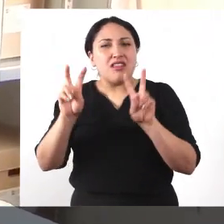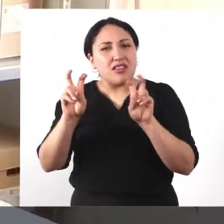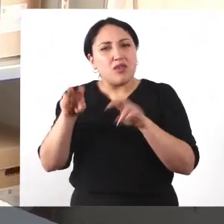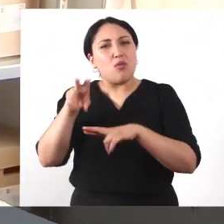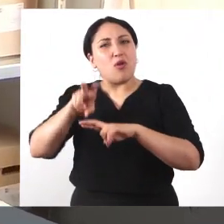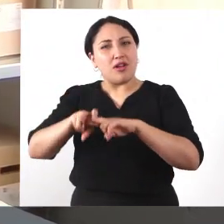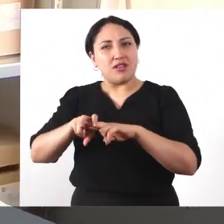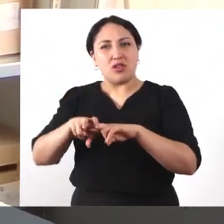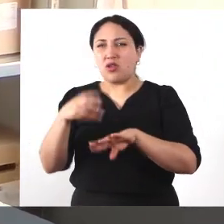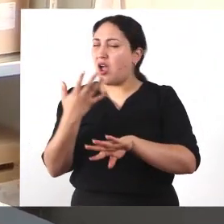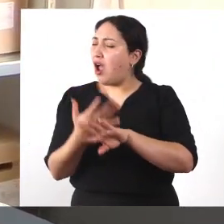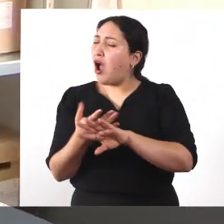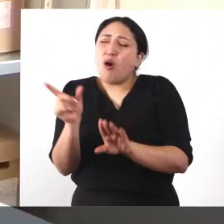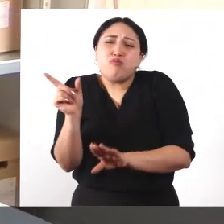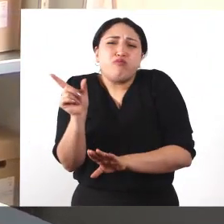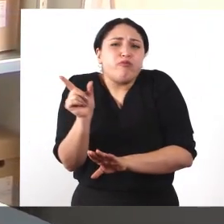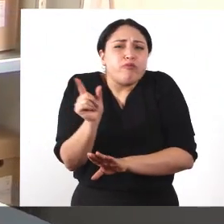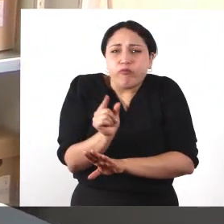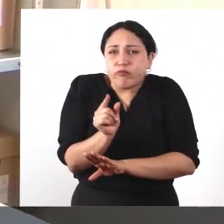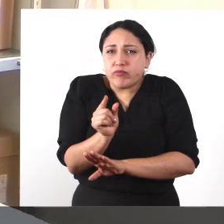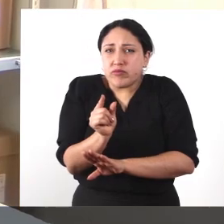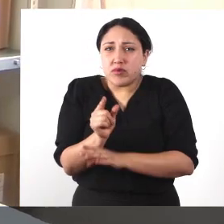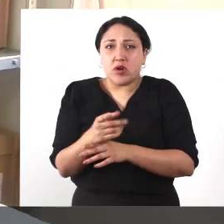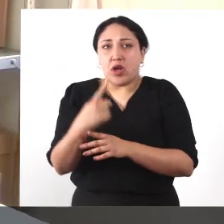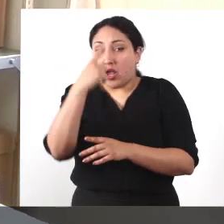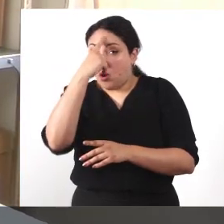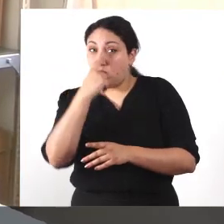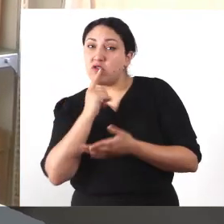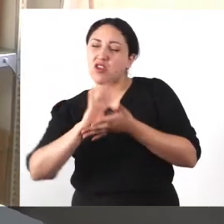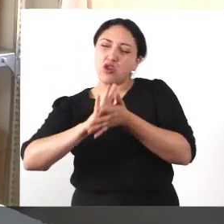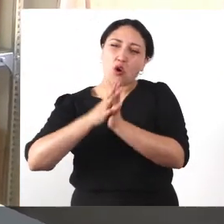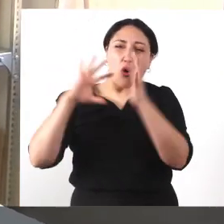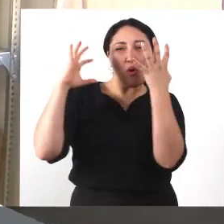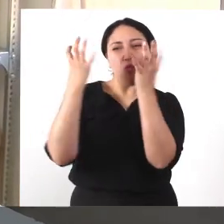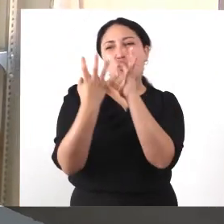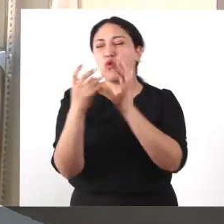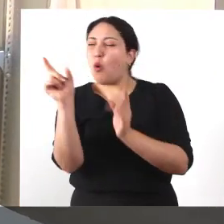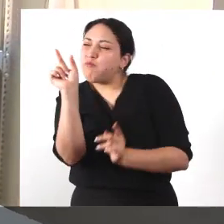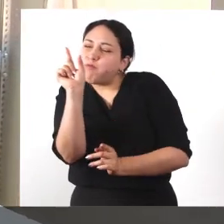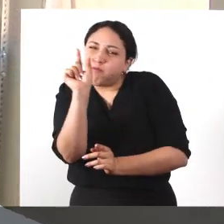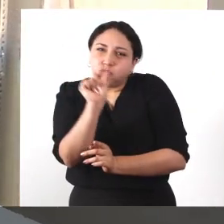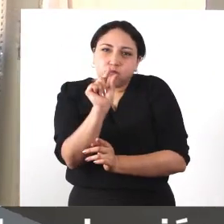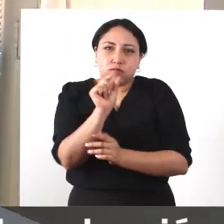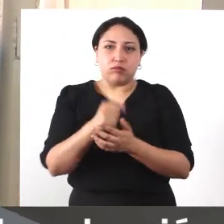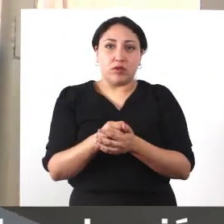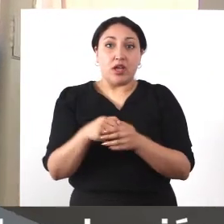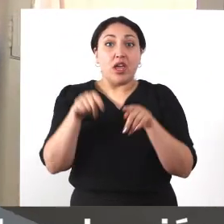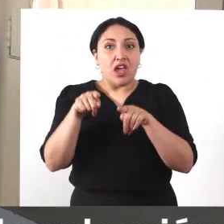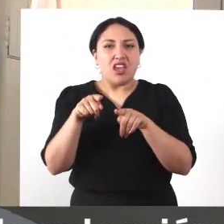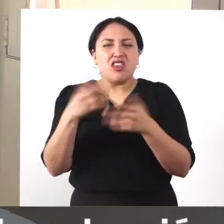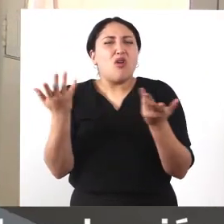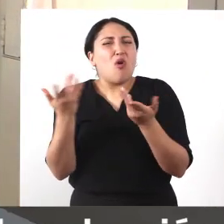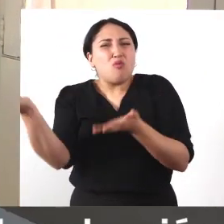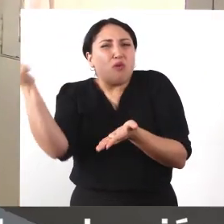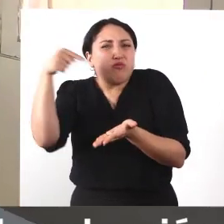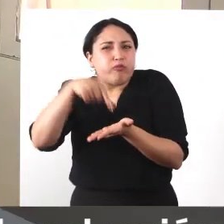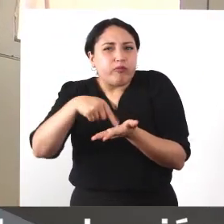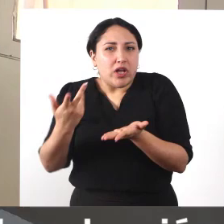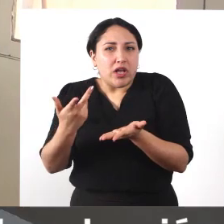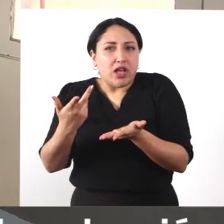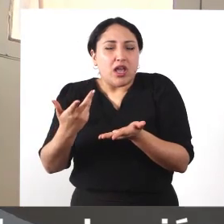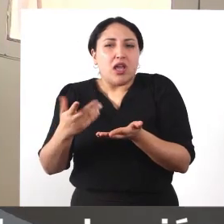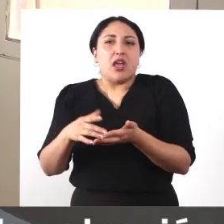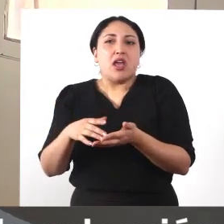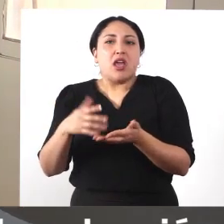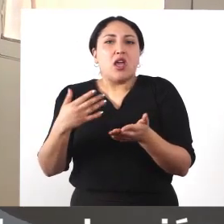de asientos se conservan muy pocos en los museos del mundo. Es bastante escaso. Este llegó a nuestro museo en el siglo XIX